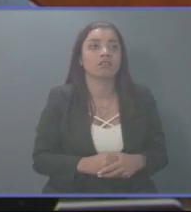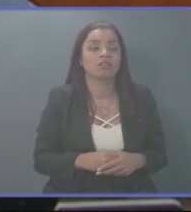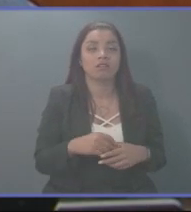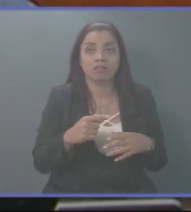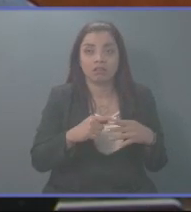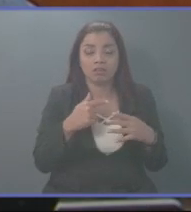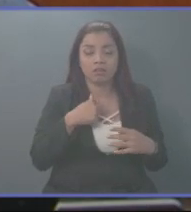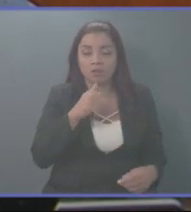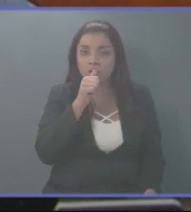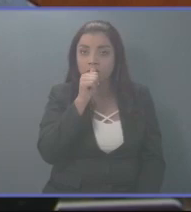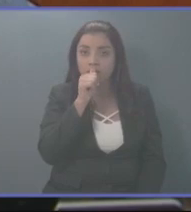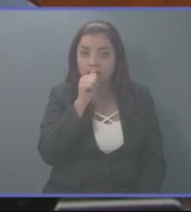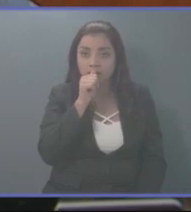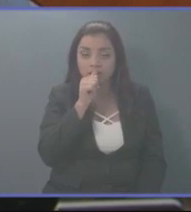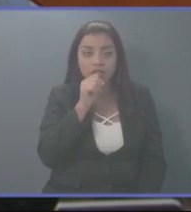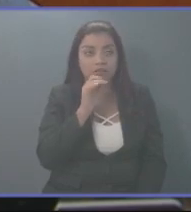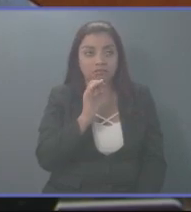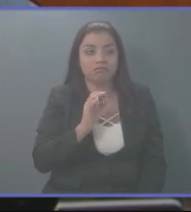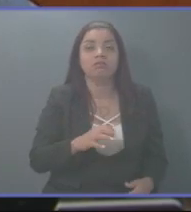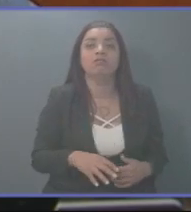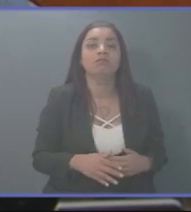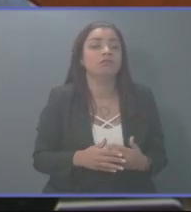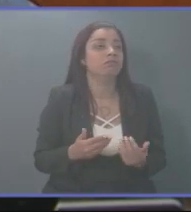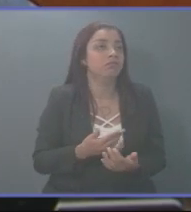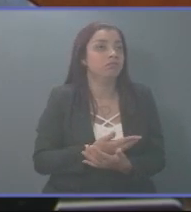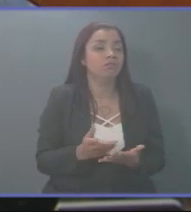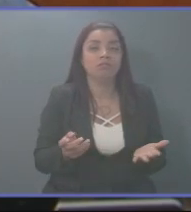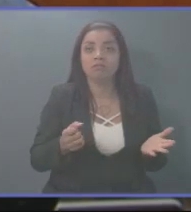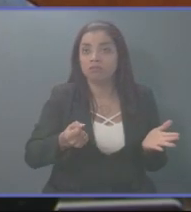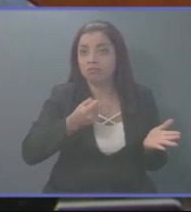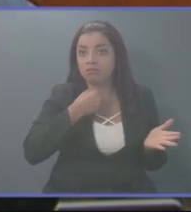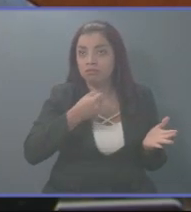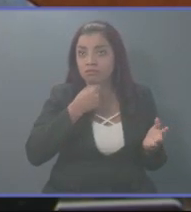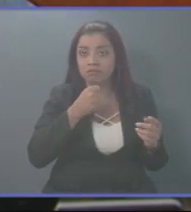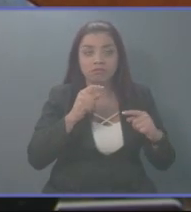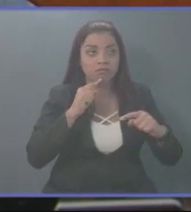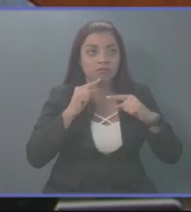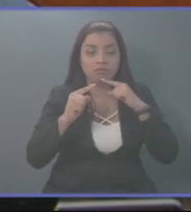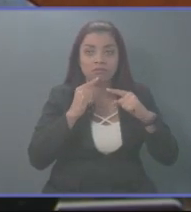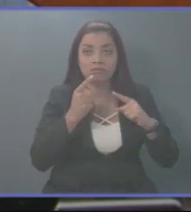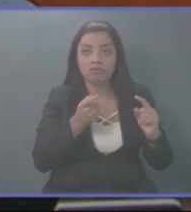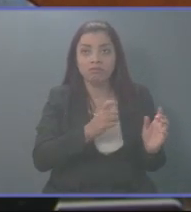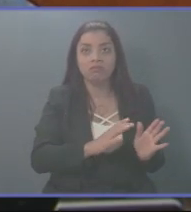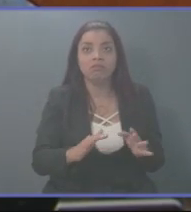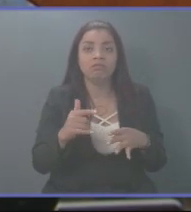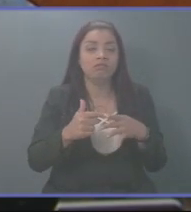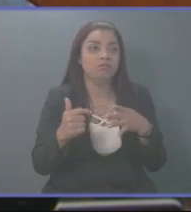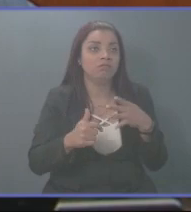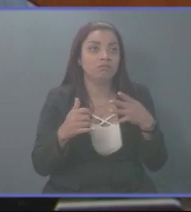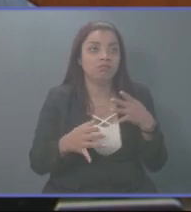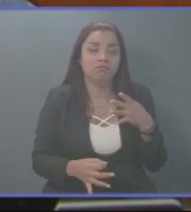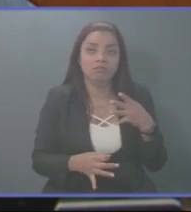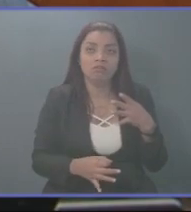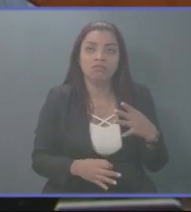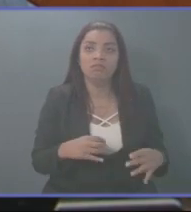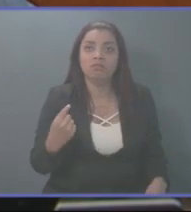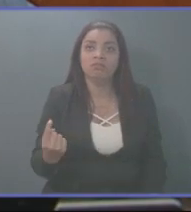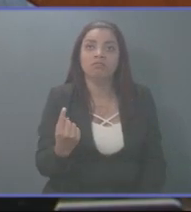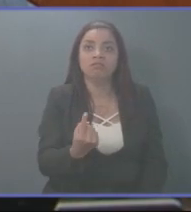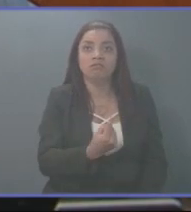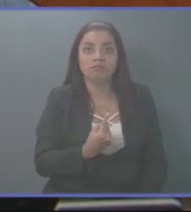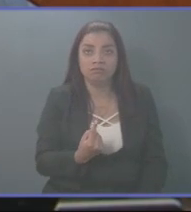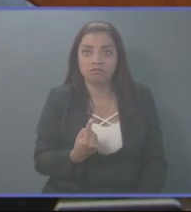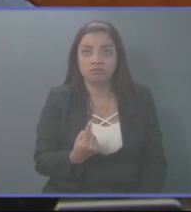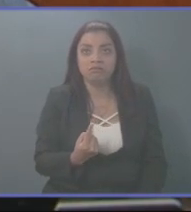Principio de confidencialidad. Toda la información administrativa o jurisdiccional de las personas